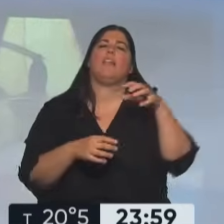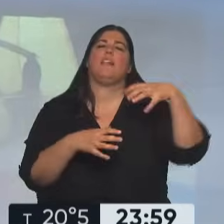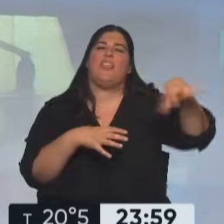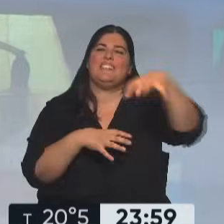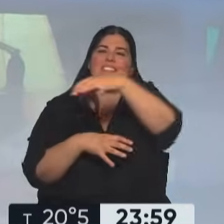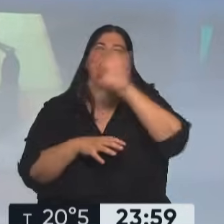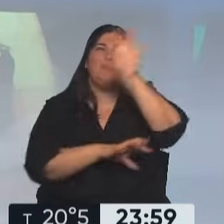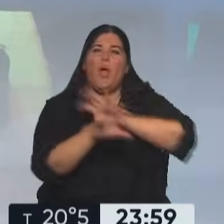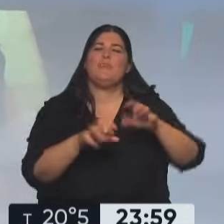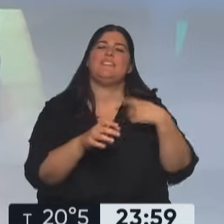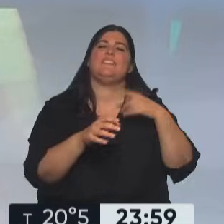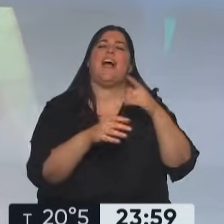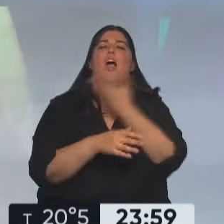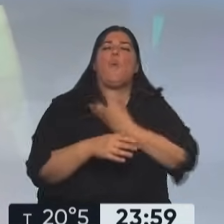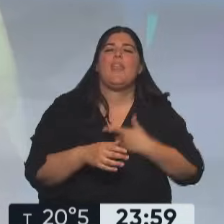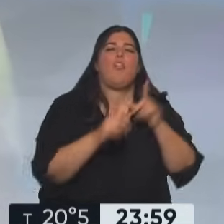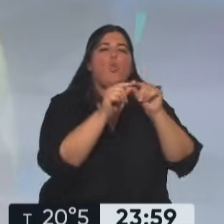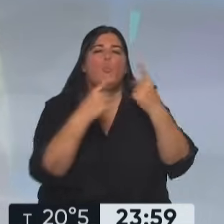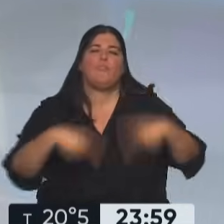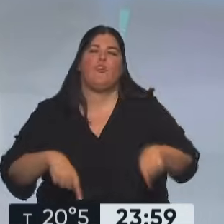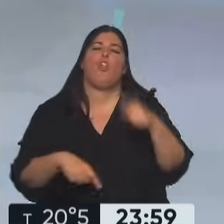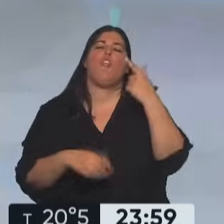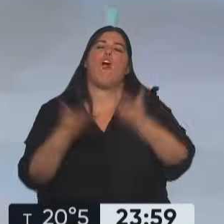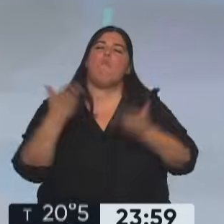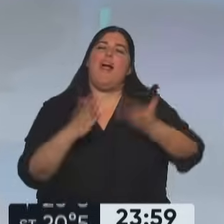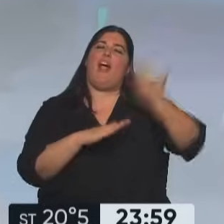eligió gobernador, la comparación de las PASO con las elecciones de hoy,